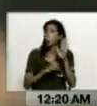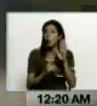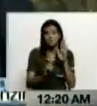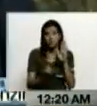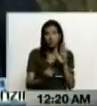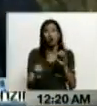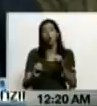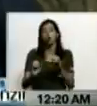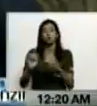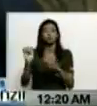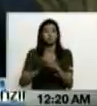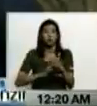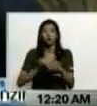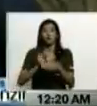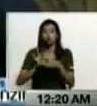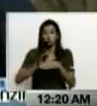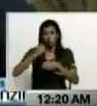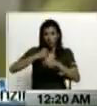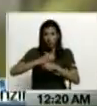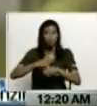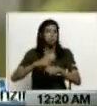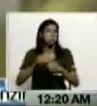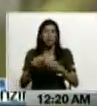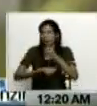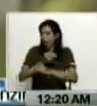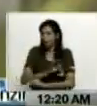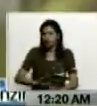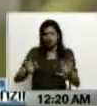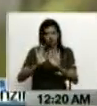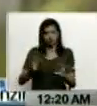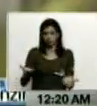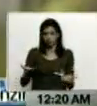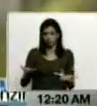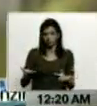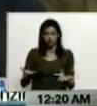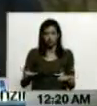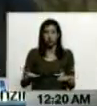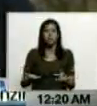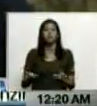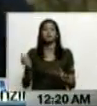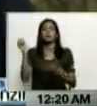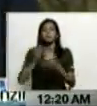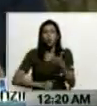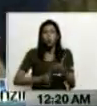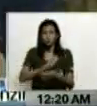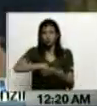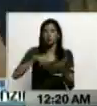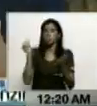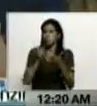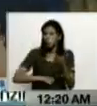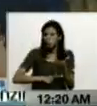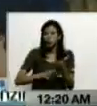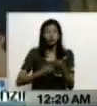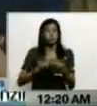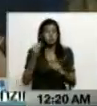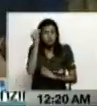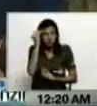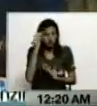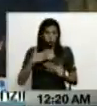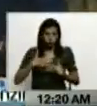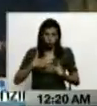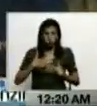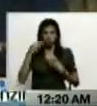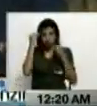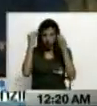con el cargo el desconocimiento que plantea la asamblea nacional a través de la tesis del abandono del cargo En nuestro criterio